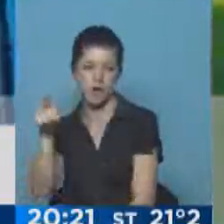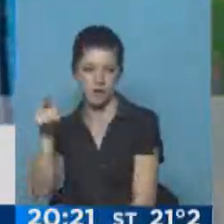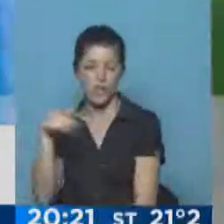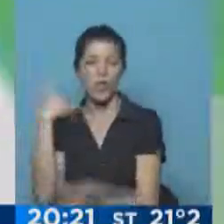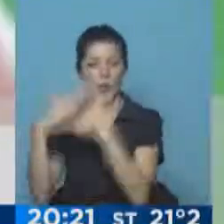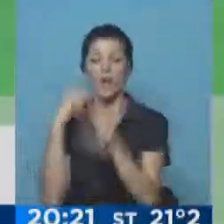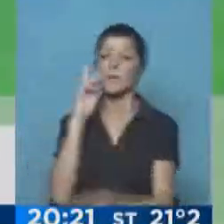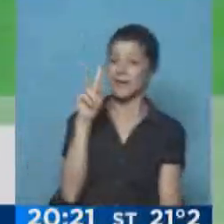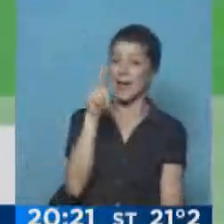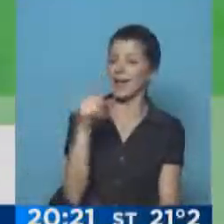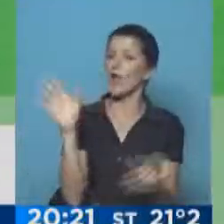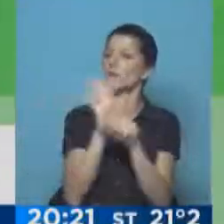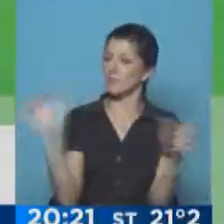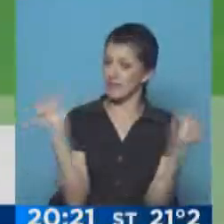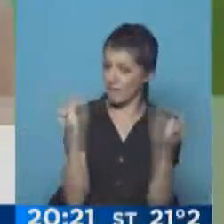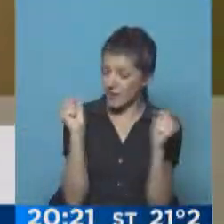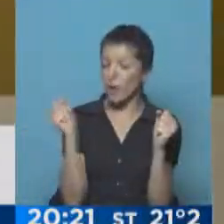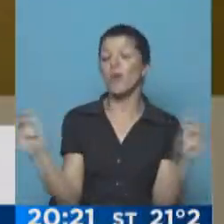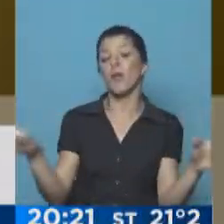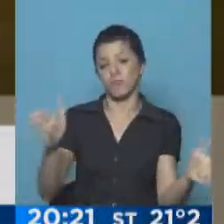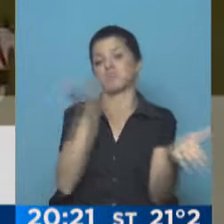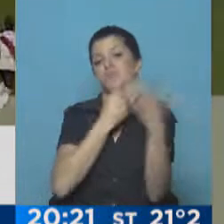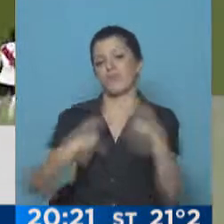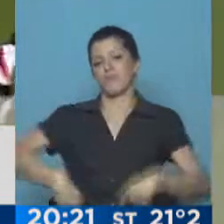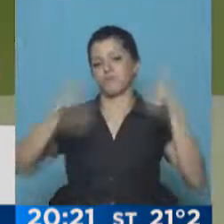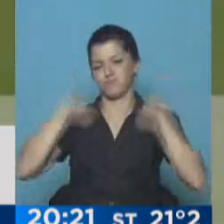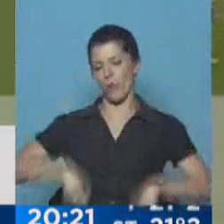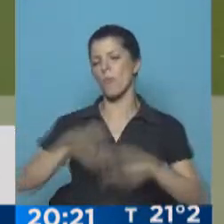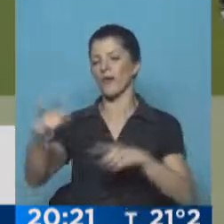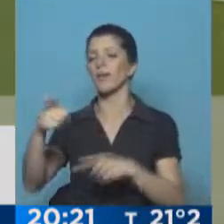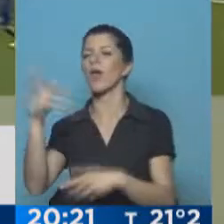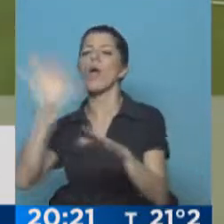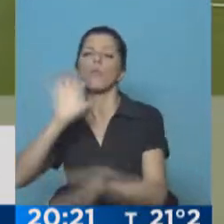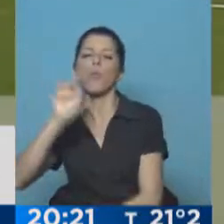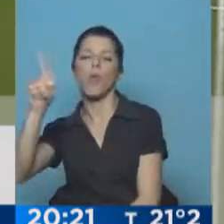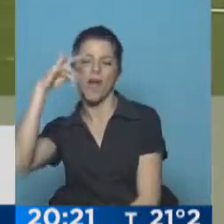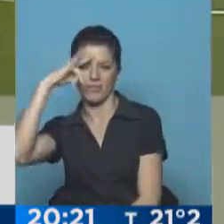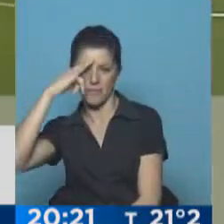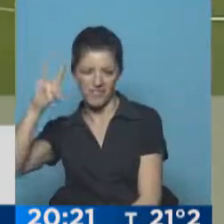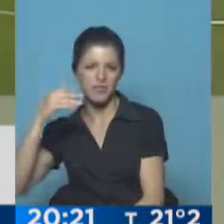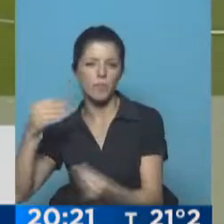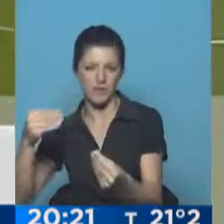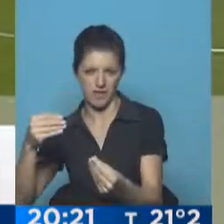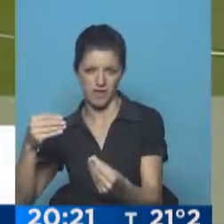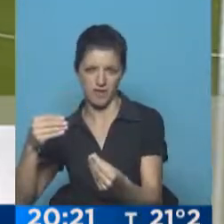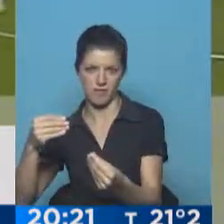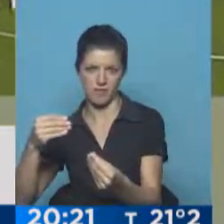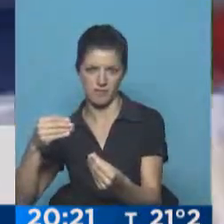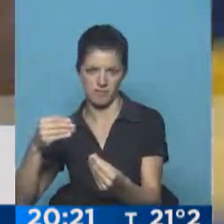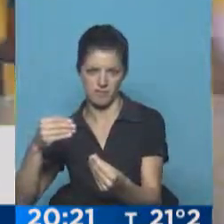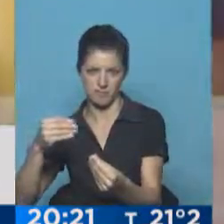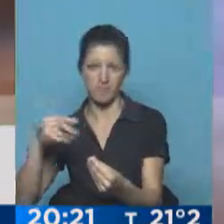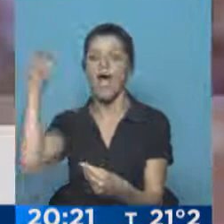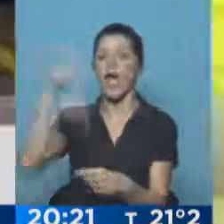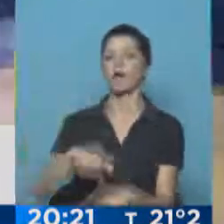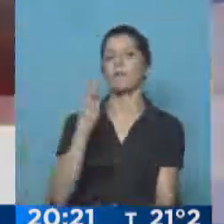frío. Si tiene frío, ponete el buzo. ¿Qué lo cargas a los independientes a esta altura del fútbol donde es muy